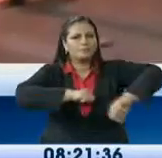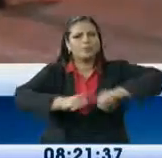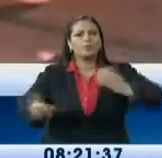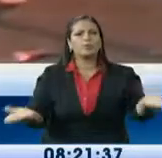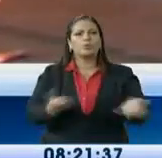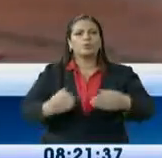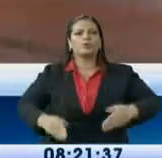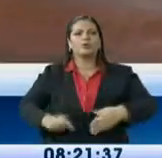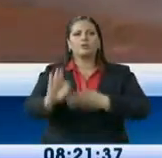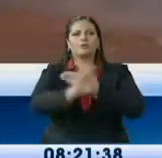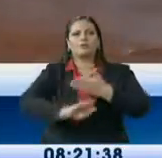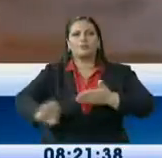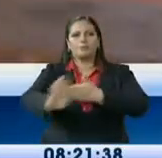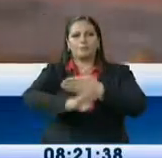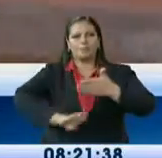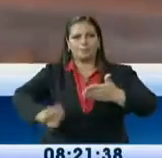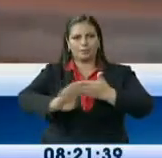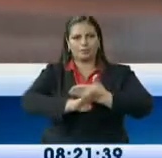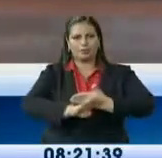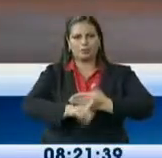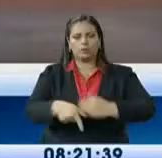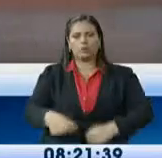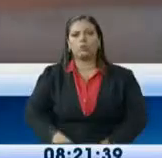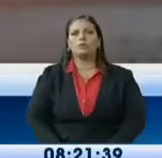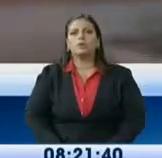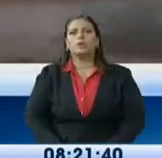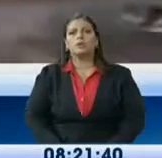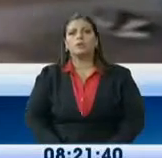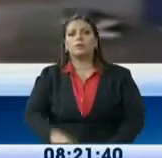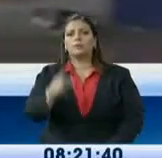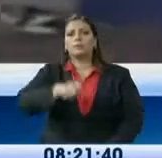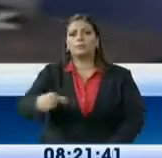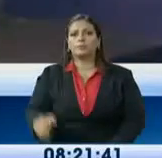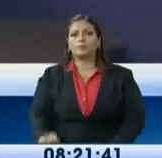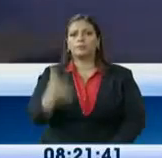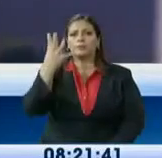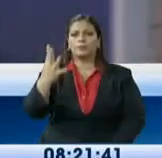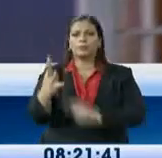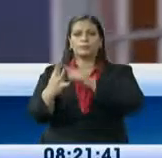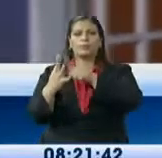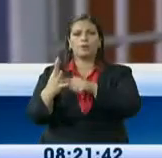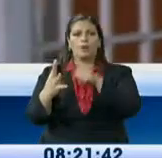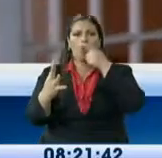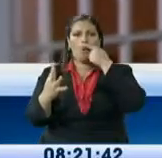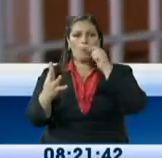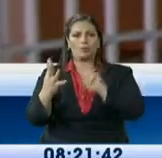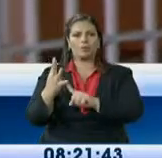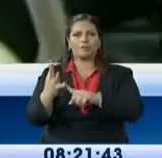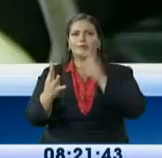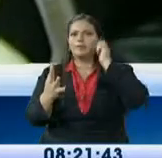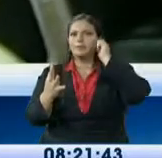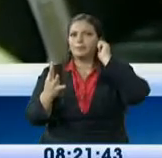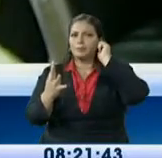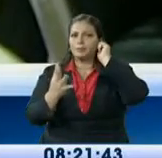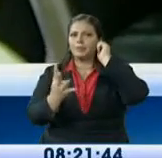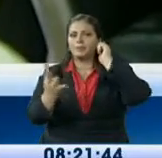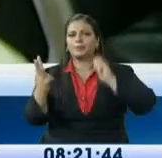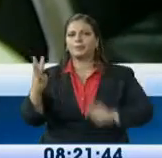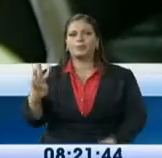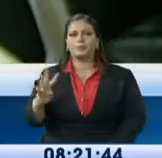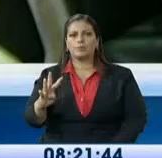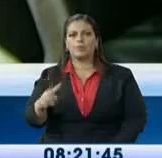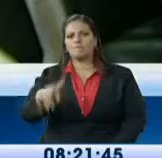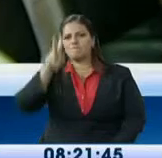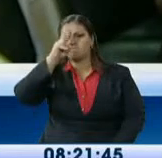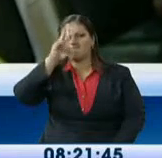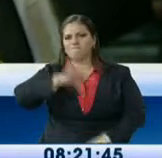Bastión. El asalto lo perpetraron aparentemente 4 personas, 3 hombres y una mujer. 2